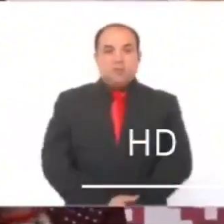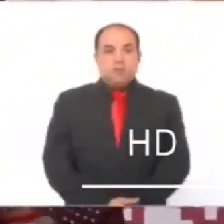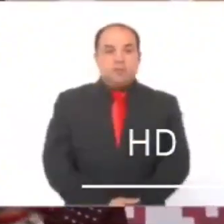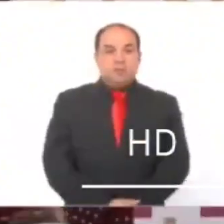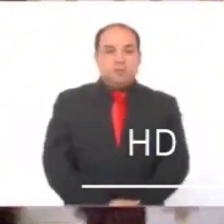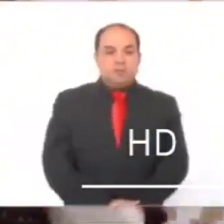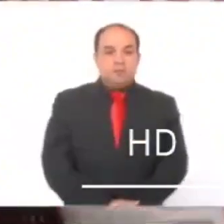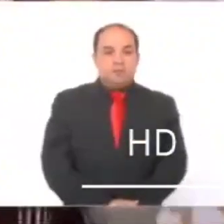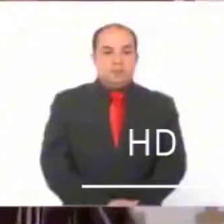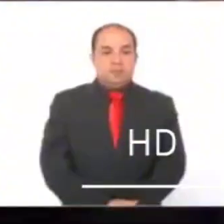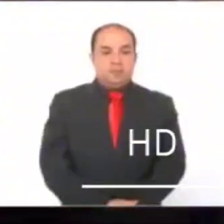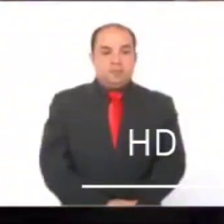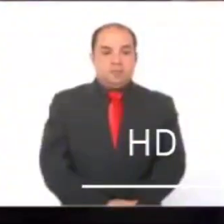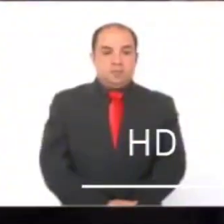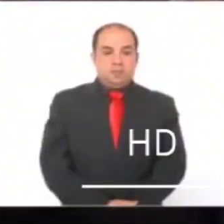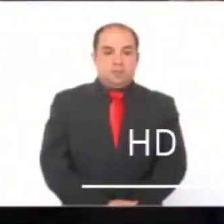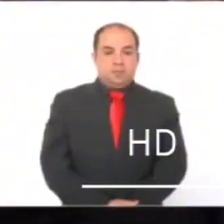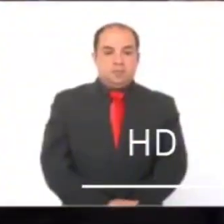México.